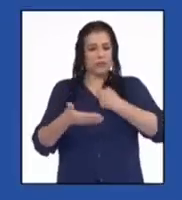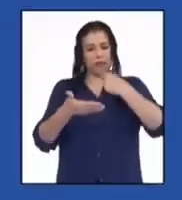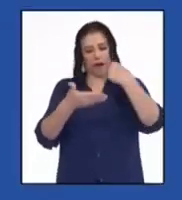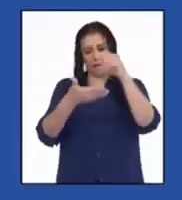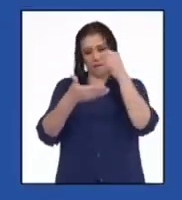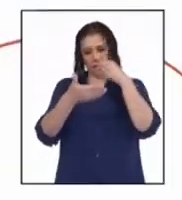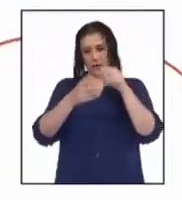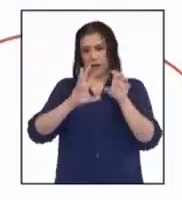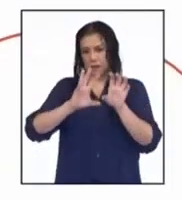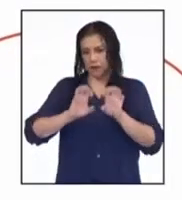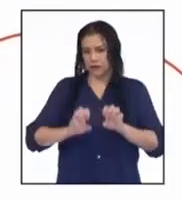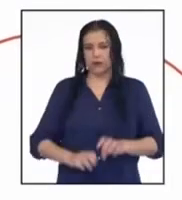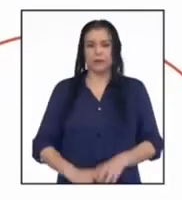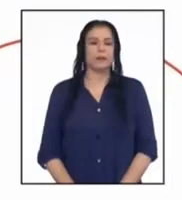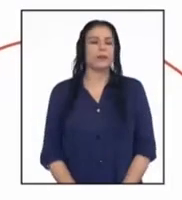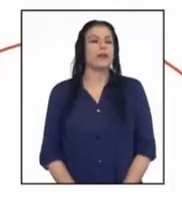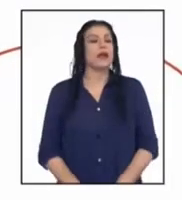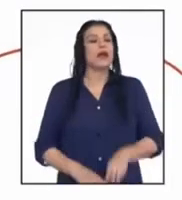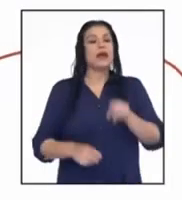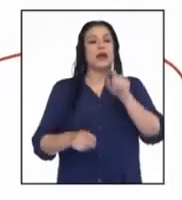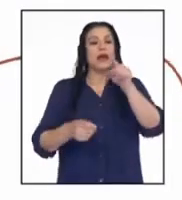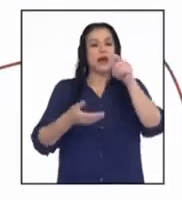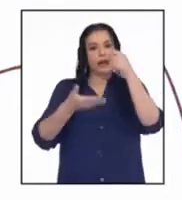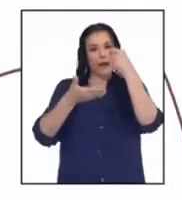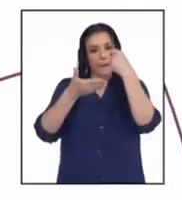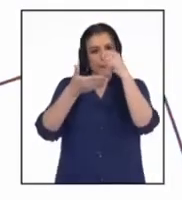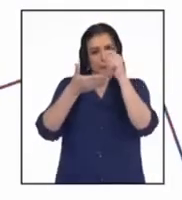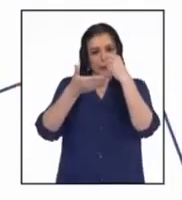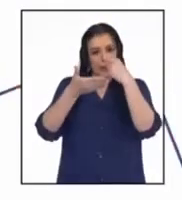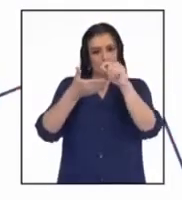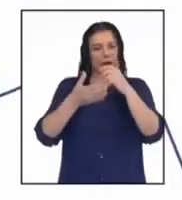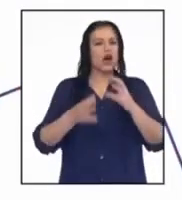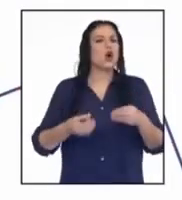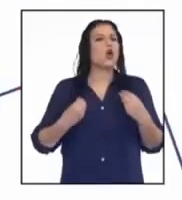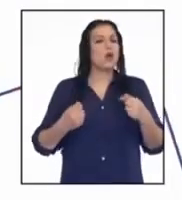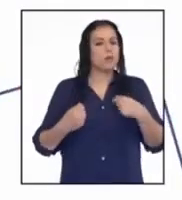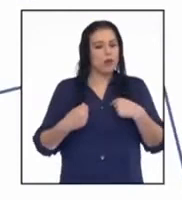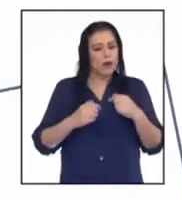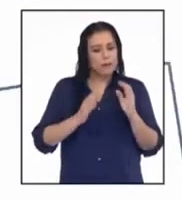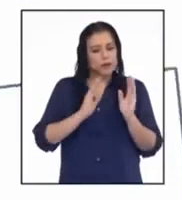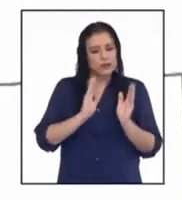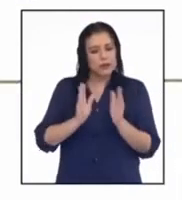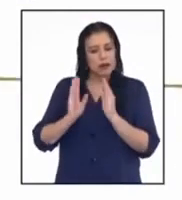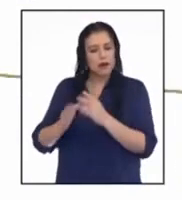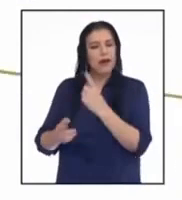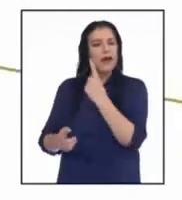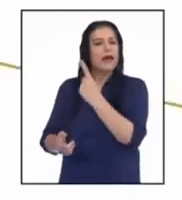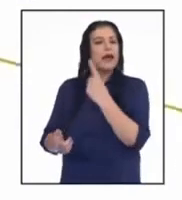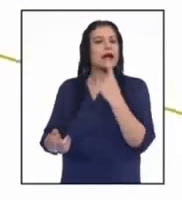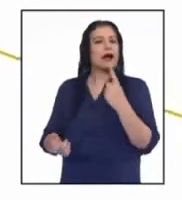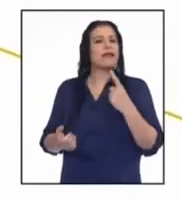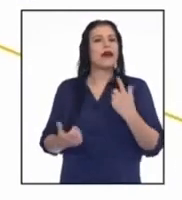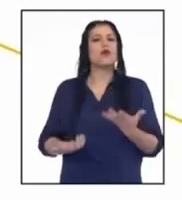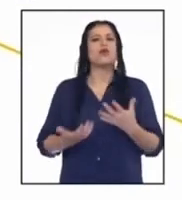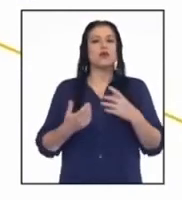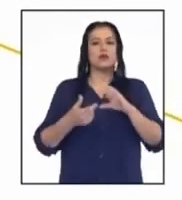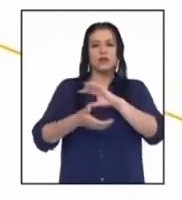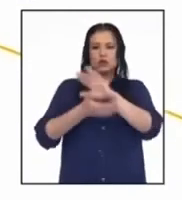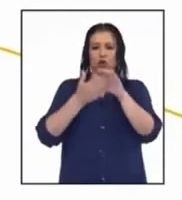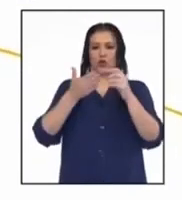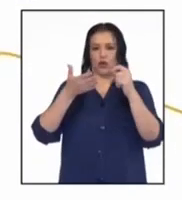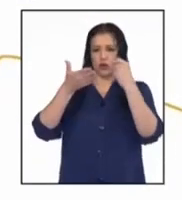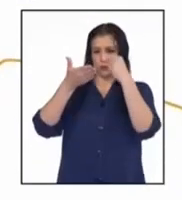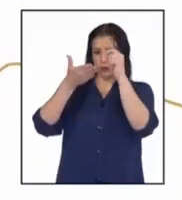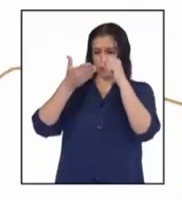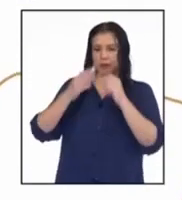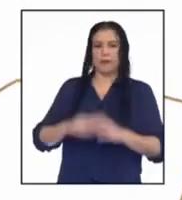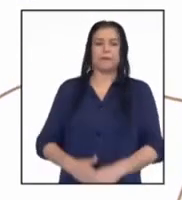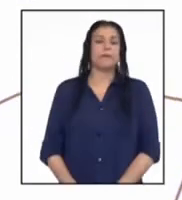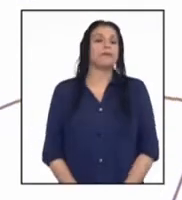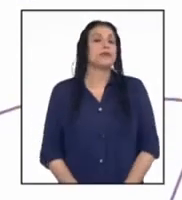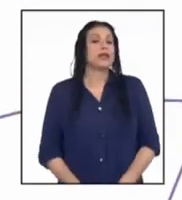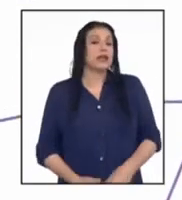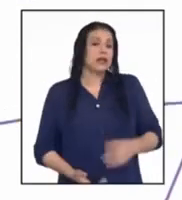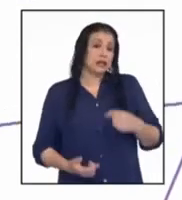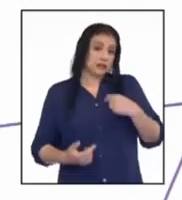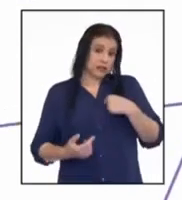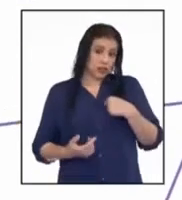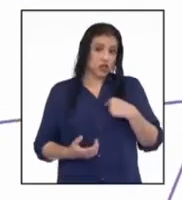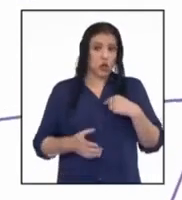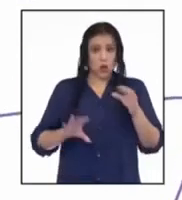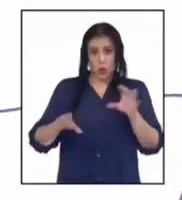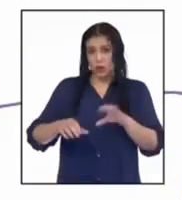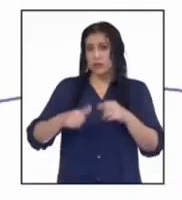autoevaluación. En ella marcaremos cómo hemos desarrollado cada uno de los descriptores. Si lo logramos